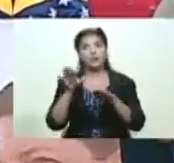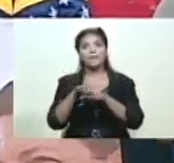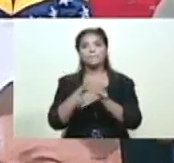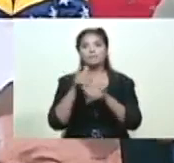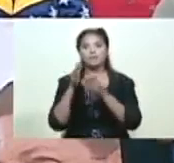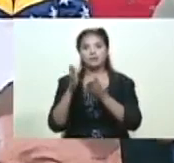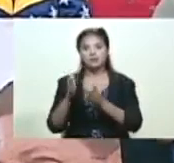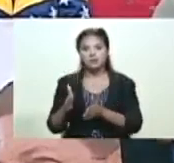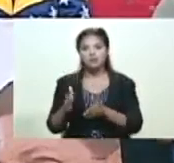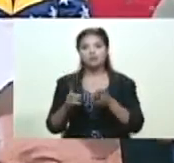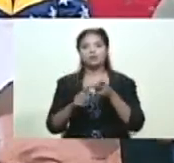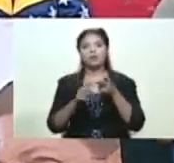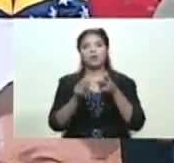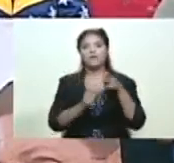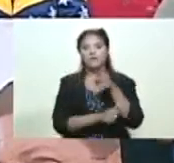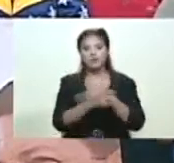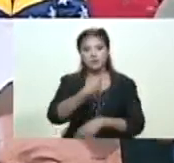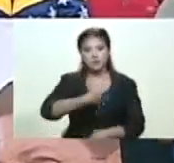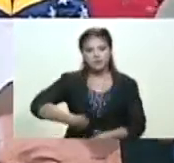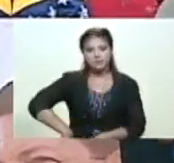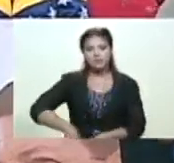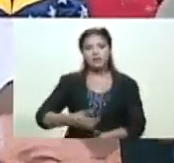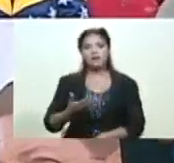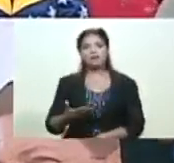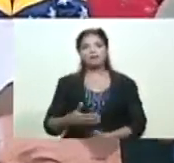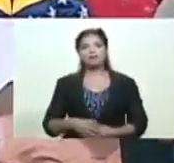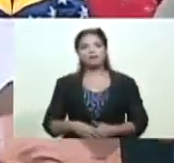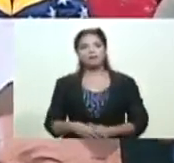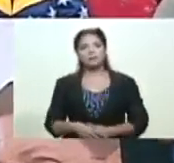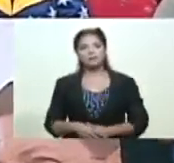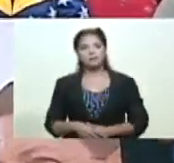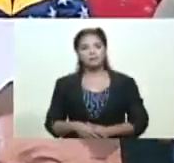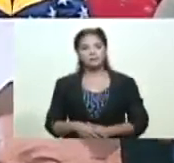ministros, ministras, vicepresidentes,